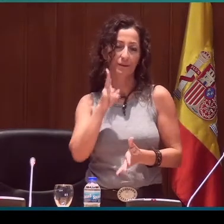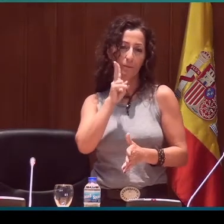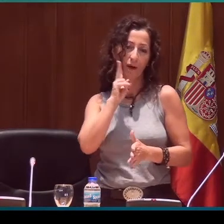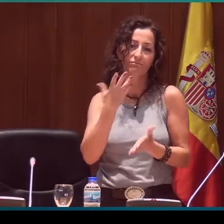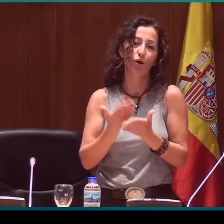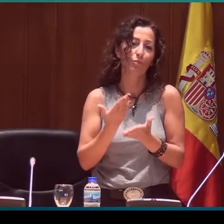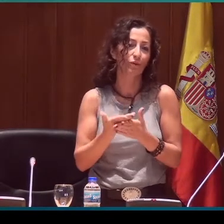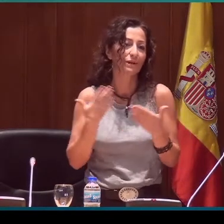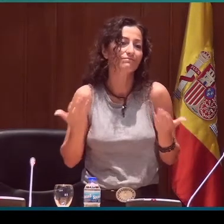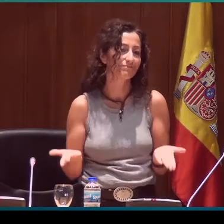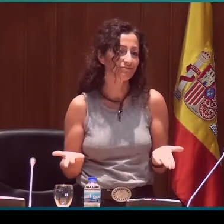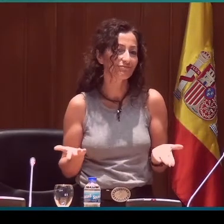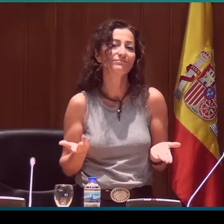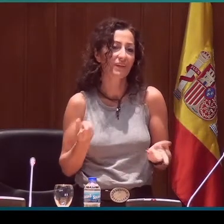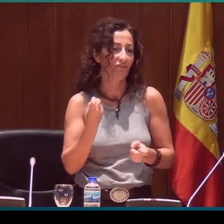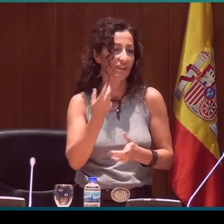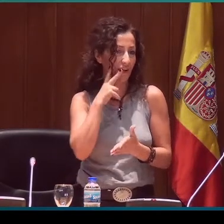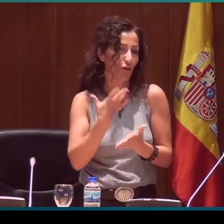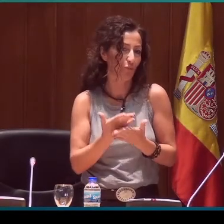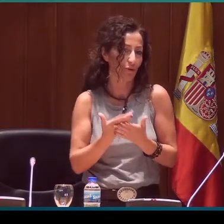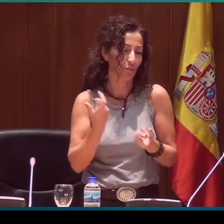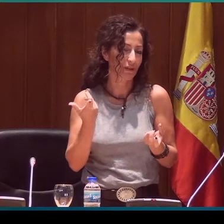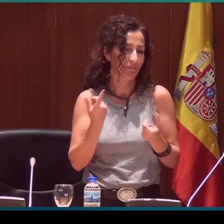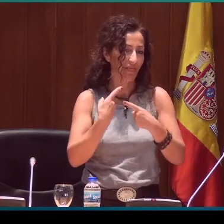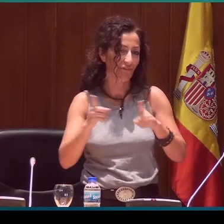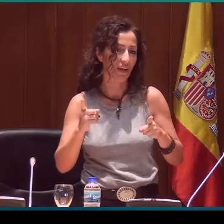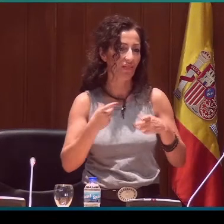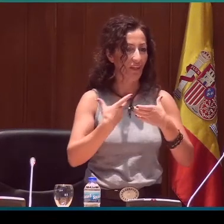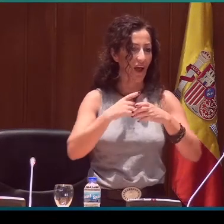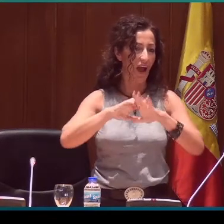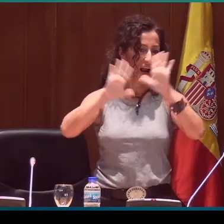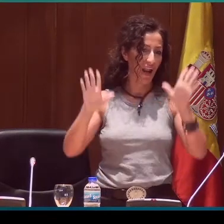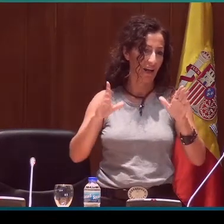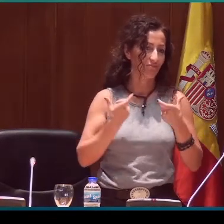es posible que en esta prueba, si la investigación así lo dice,